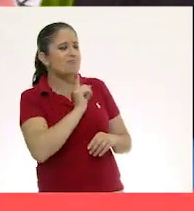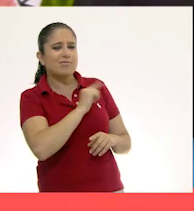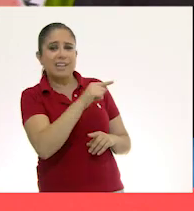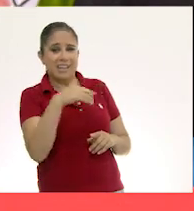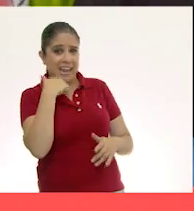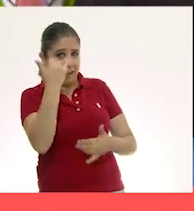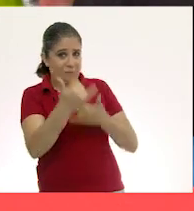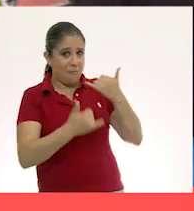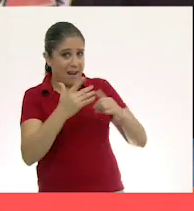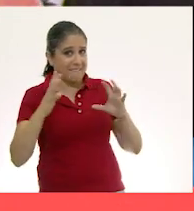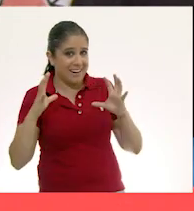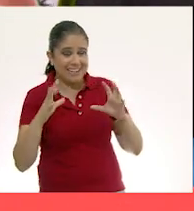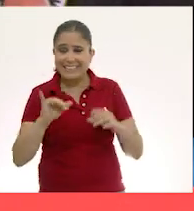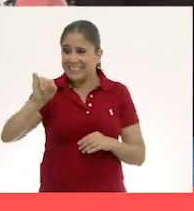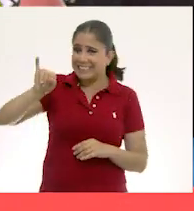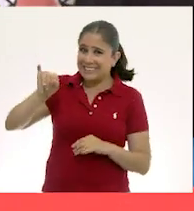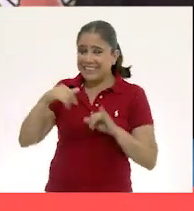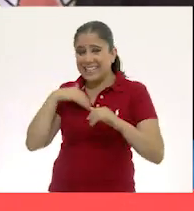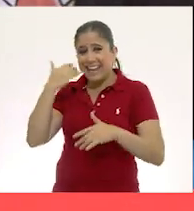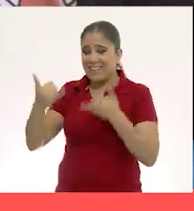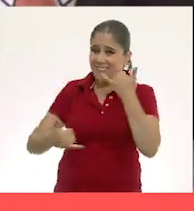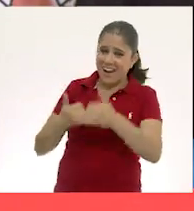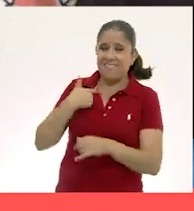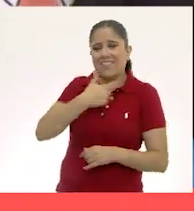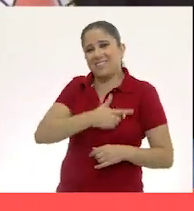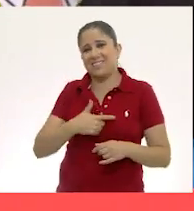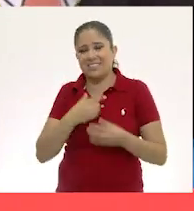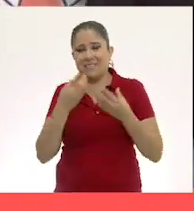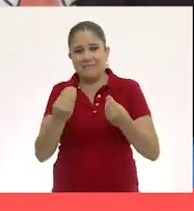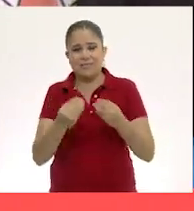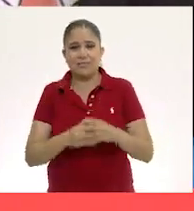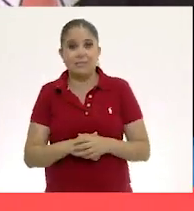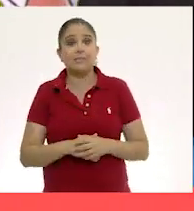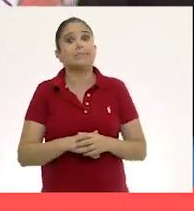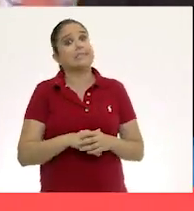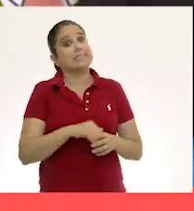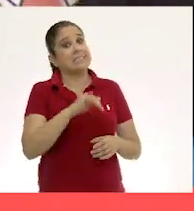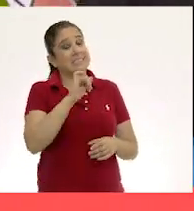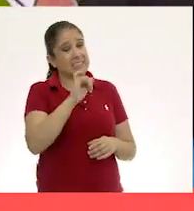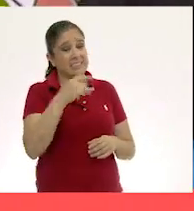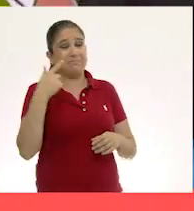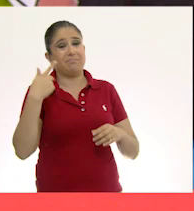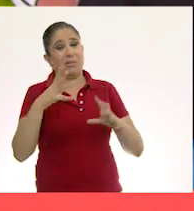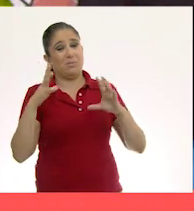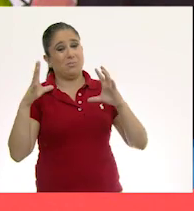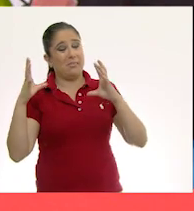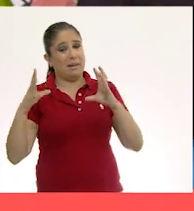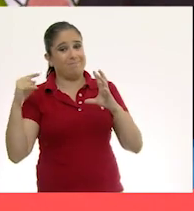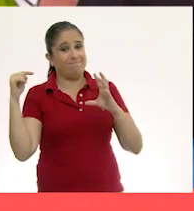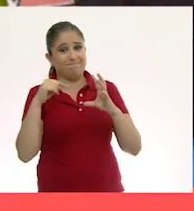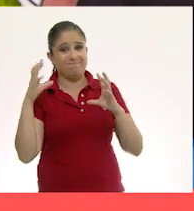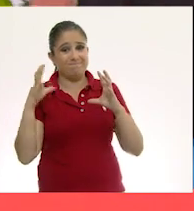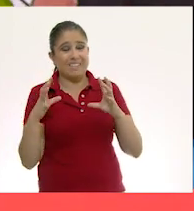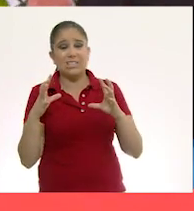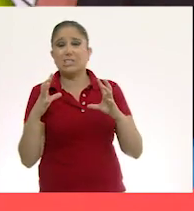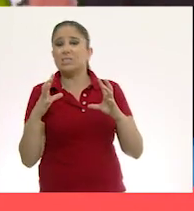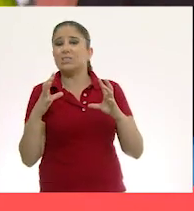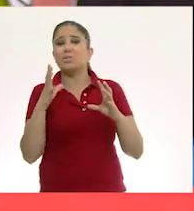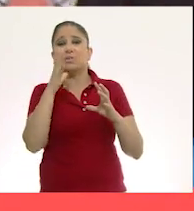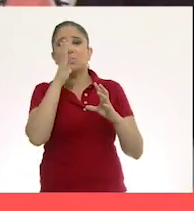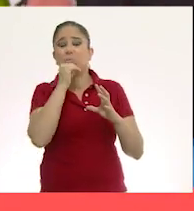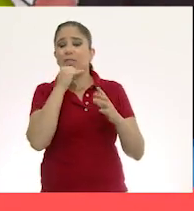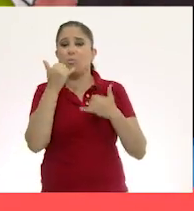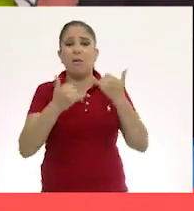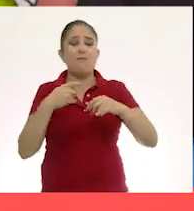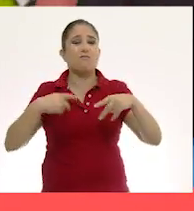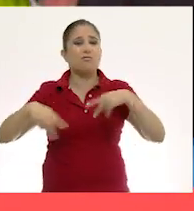mi balón? Sí, sí queremos. Nos gusta mucho. Pues sí, pero mi balón no puede ser para